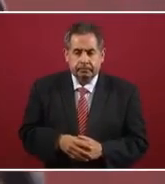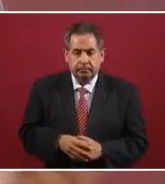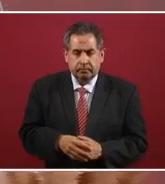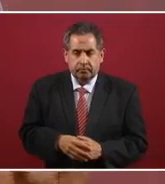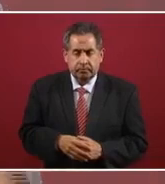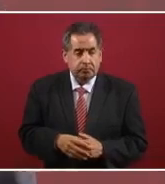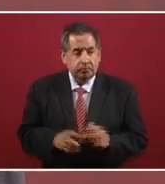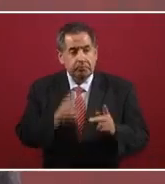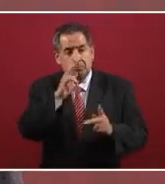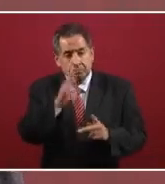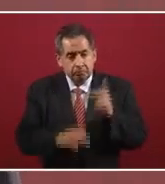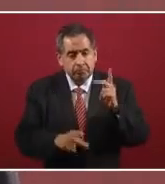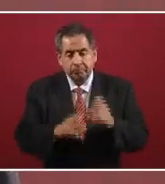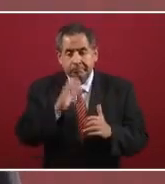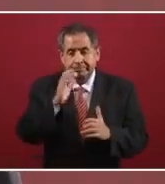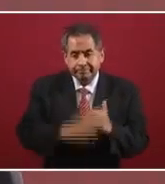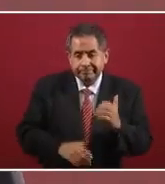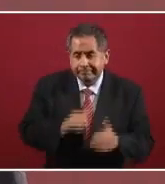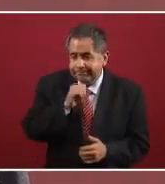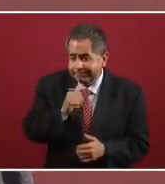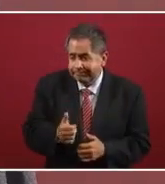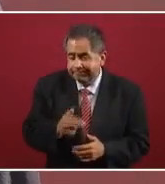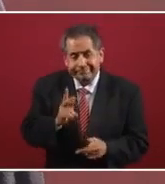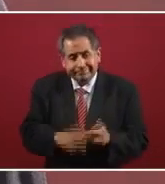está inconclusa.